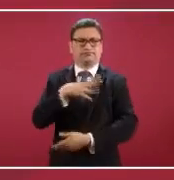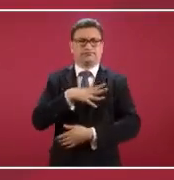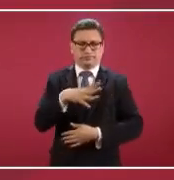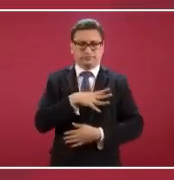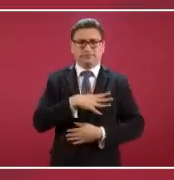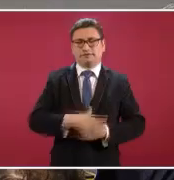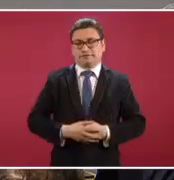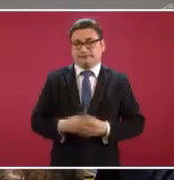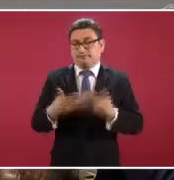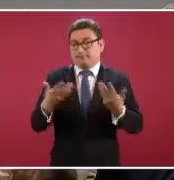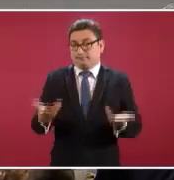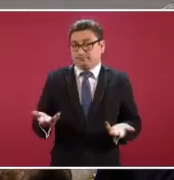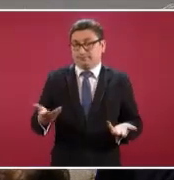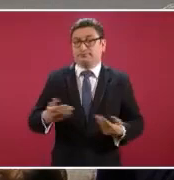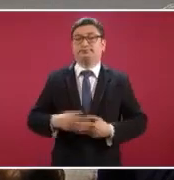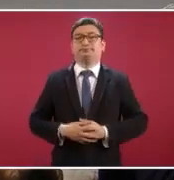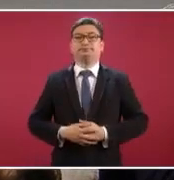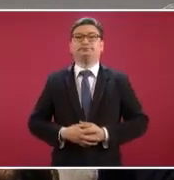Entonces,